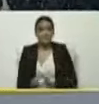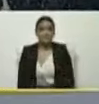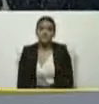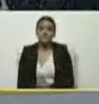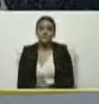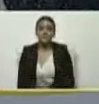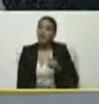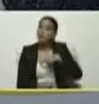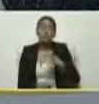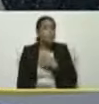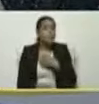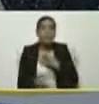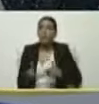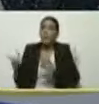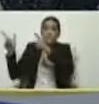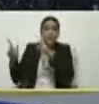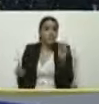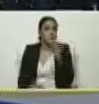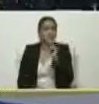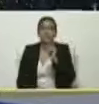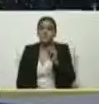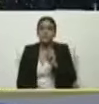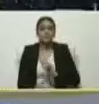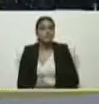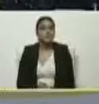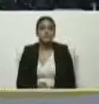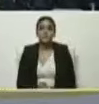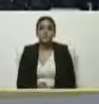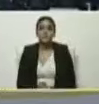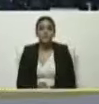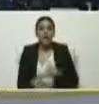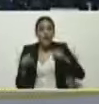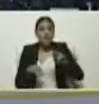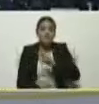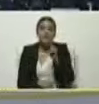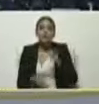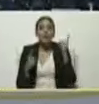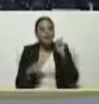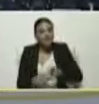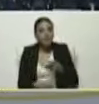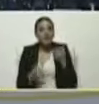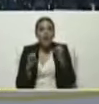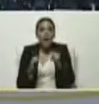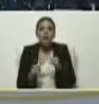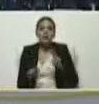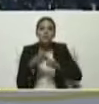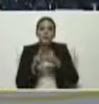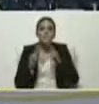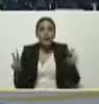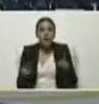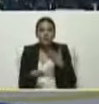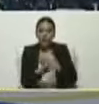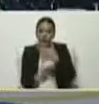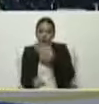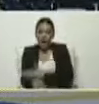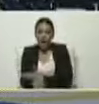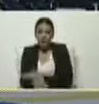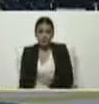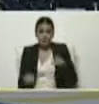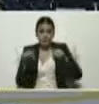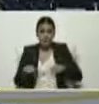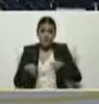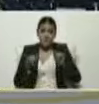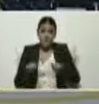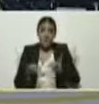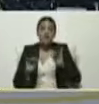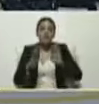No se lo podemos permitir. En Venezuela tiene que haber paz antes, durante